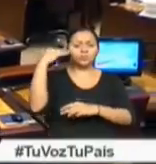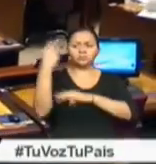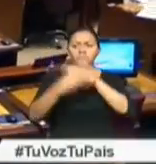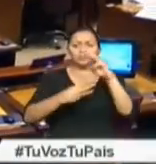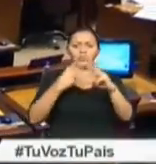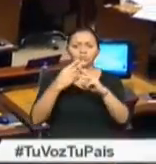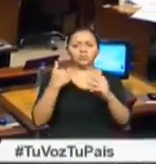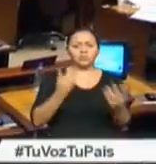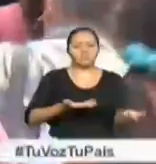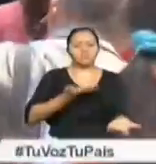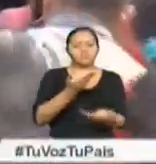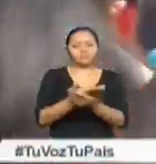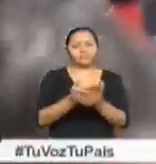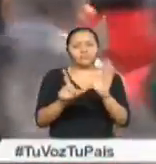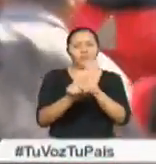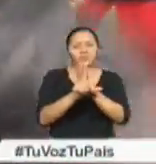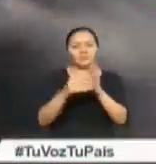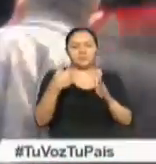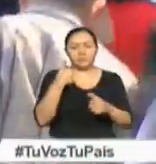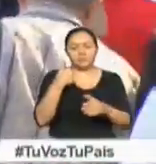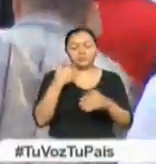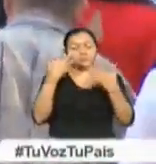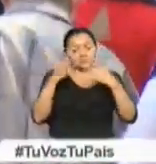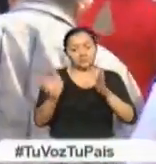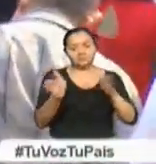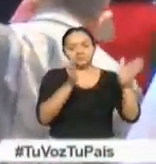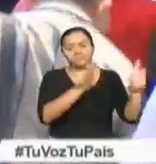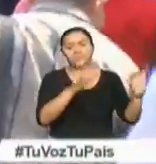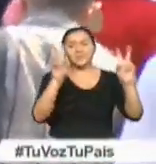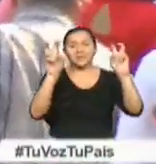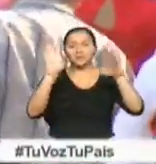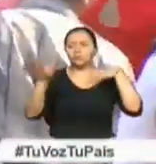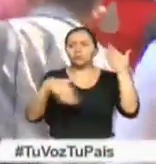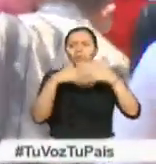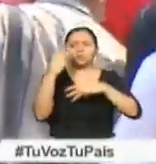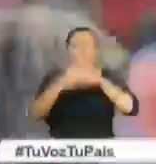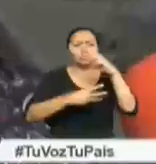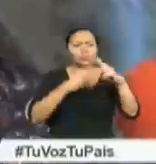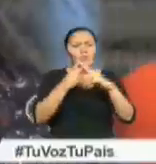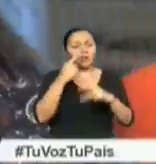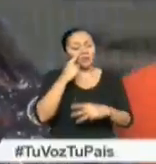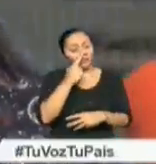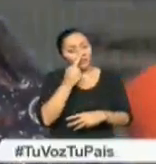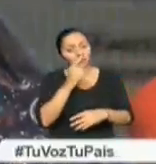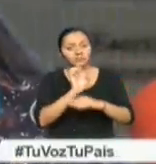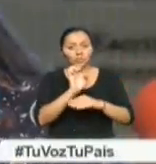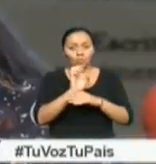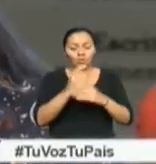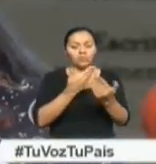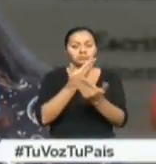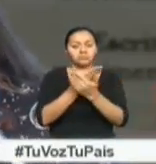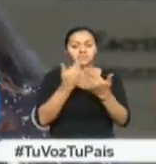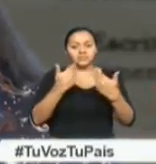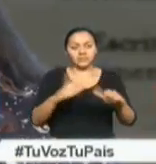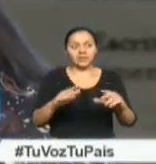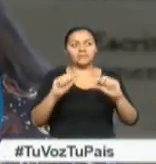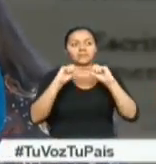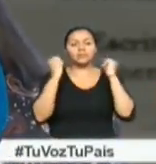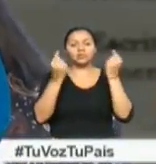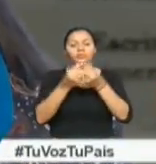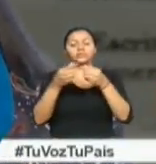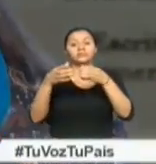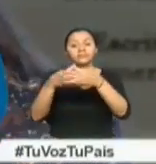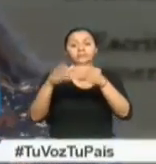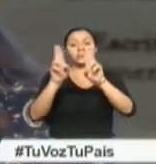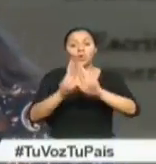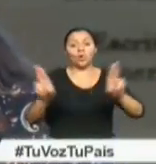una legislatura sobre paraísos fiscales, tema que ha llamado a debate a nivel mundial. Que ya organizaciones como las mismas